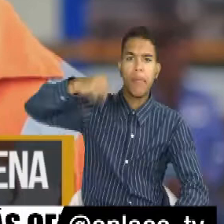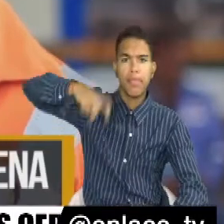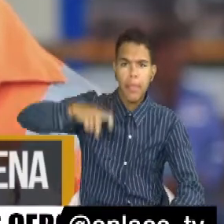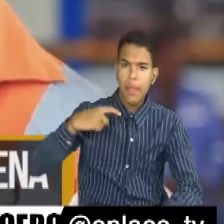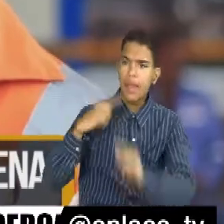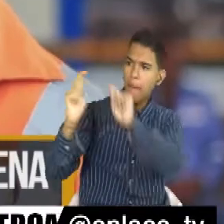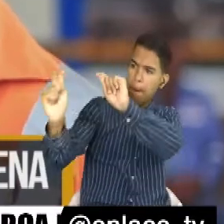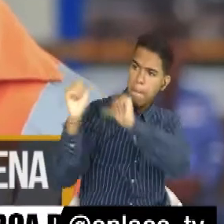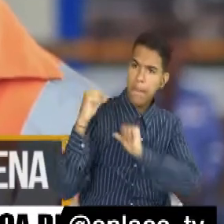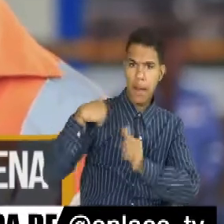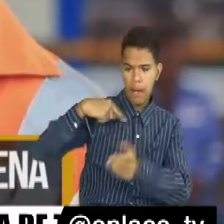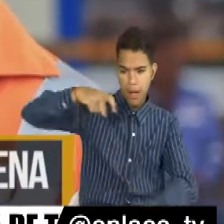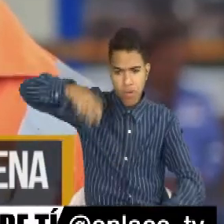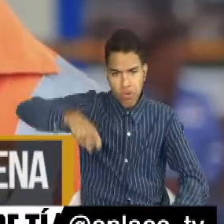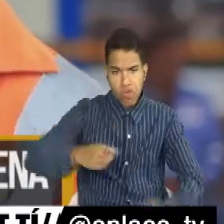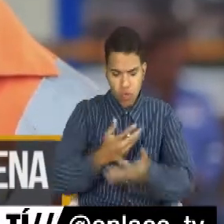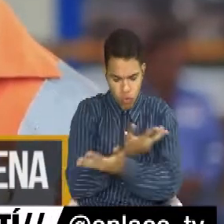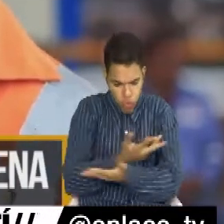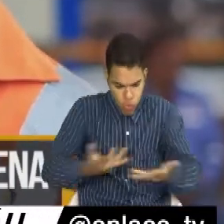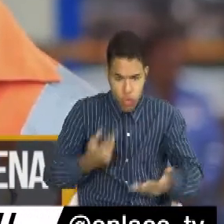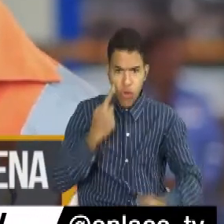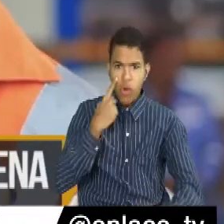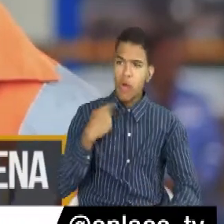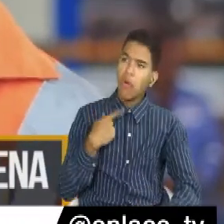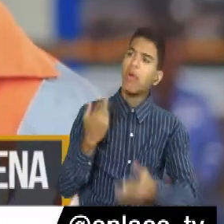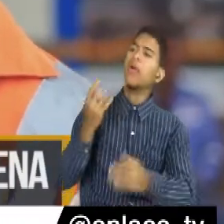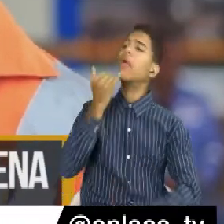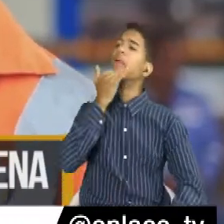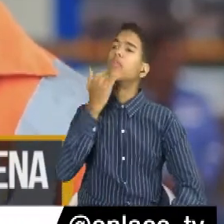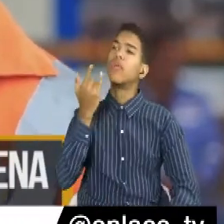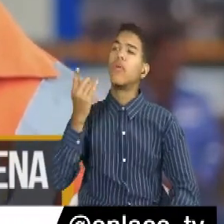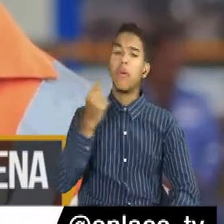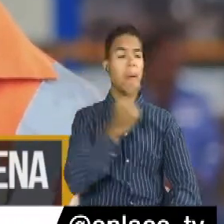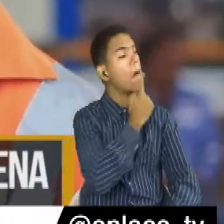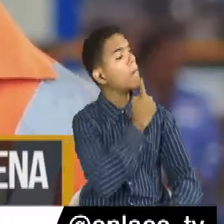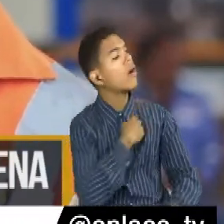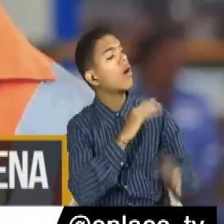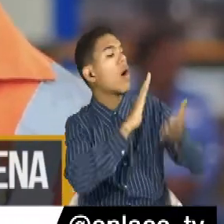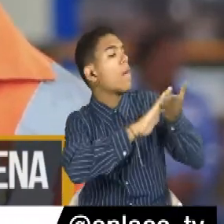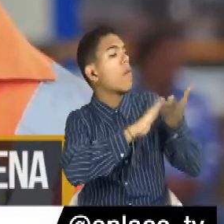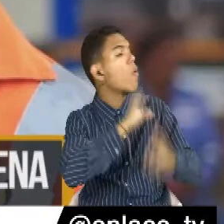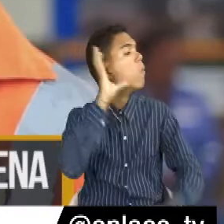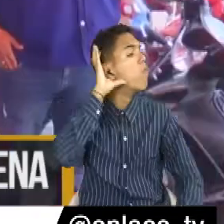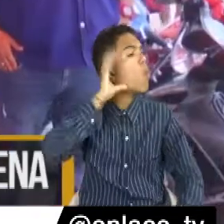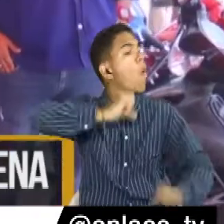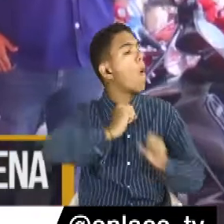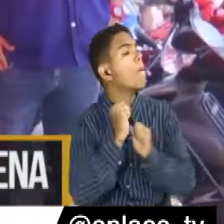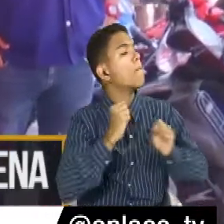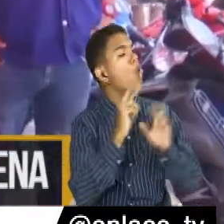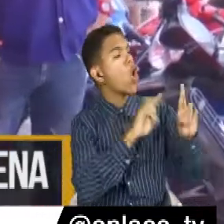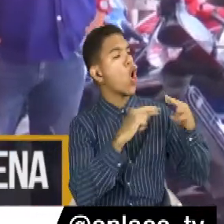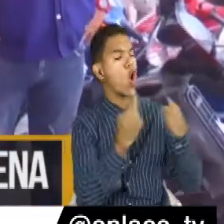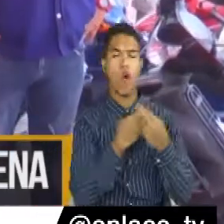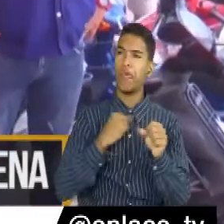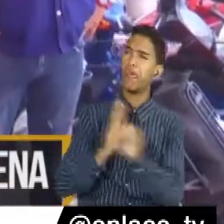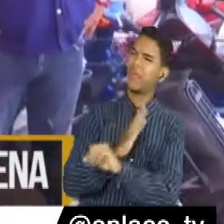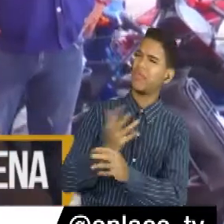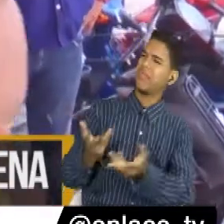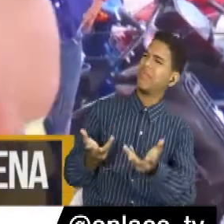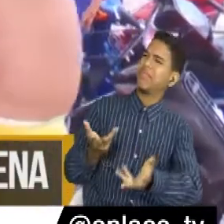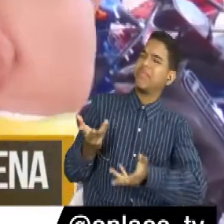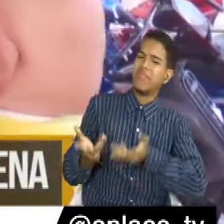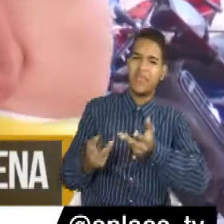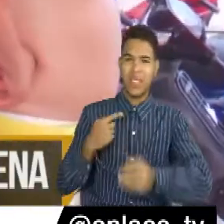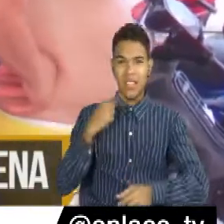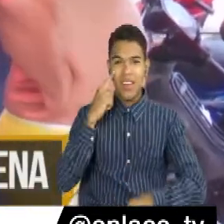nada. Nos dicen que están en reuniones en Bogotá, pero no sabemos nada, solamente es eso. Durante el puente festivo, estos